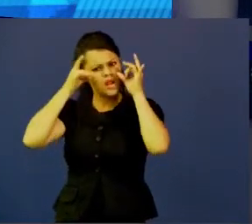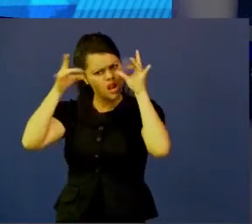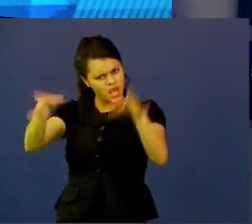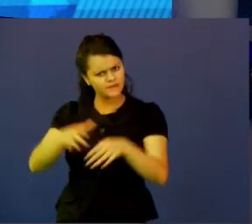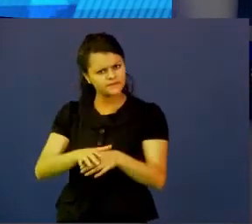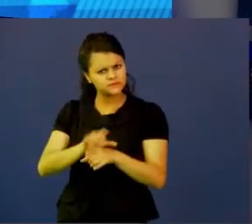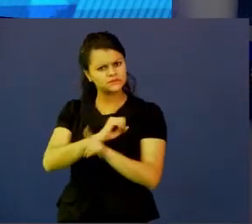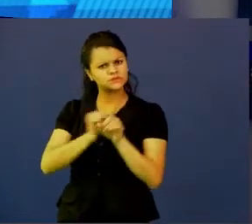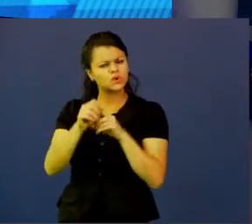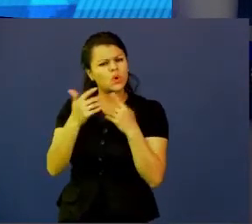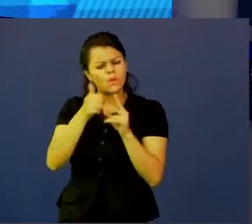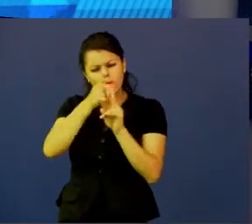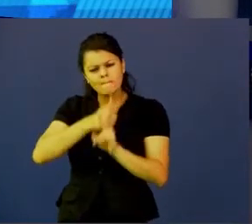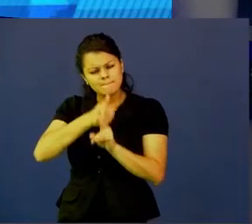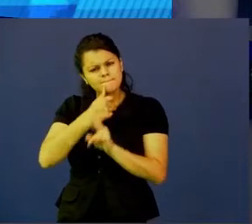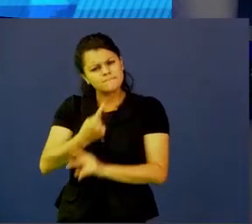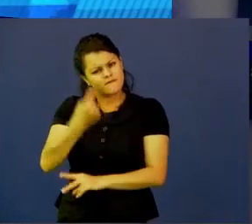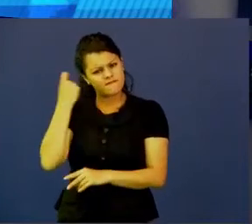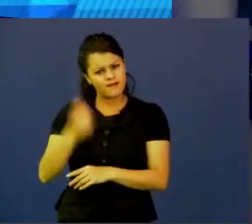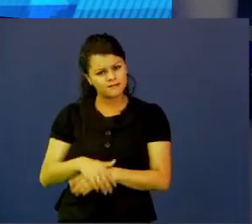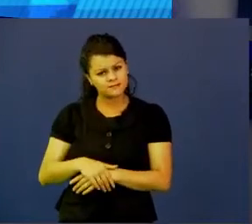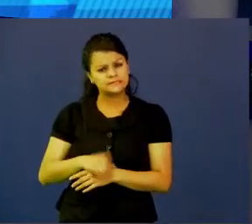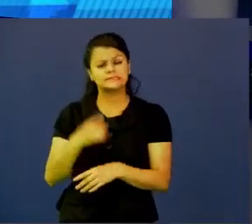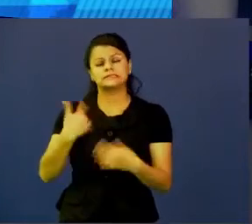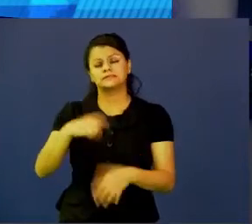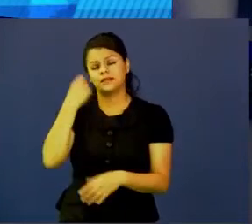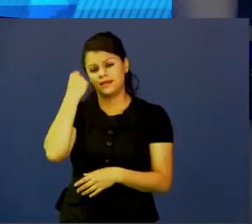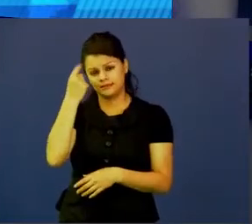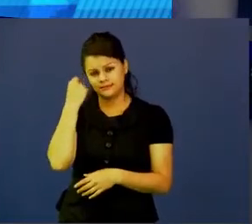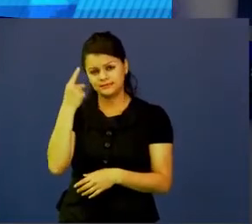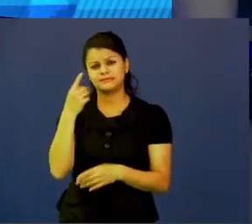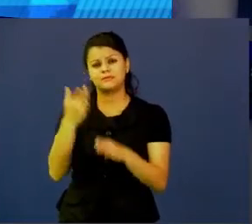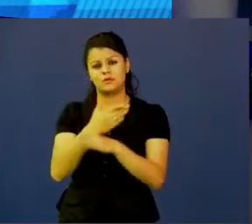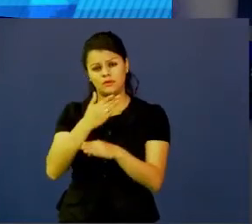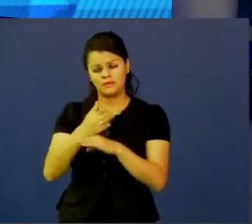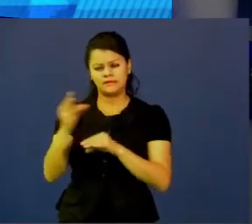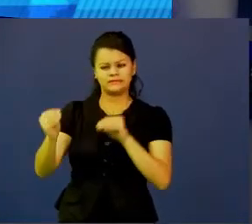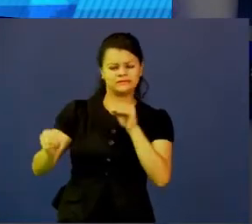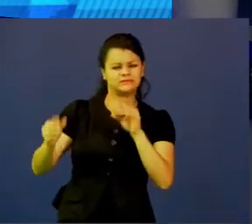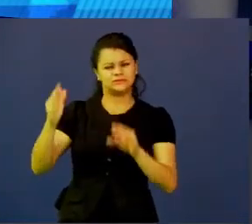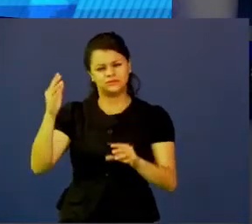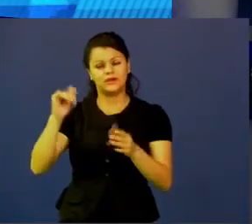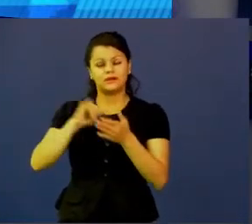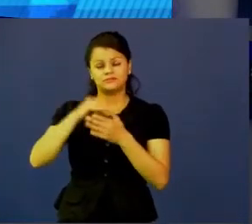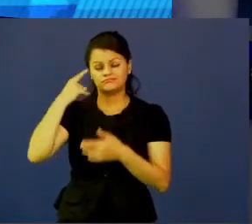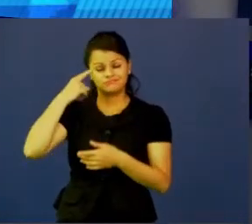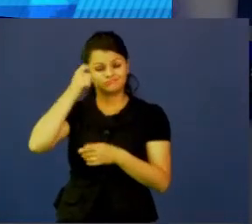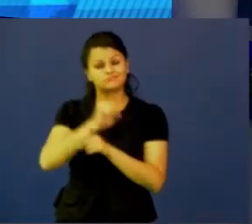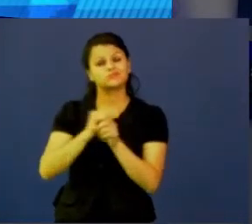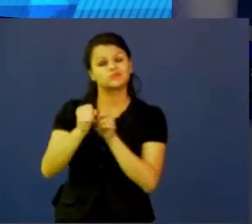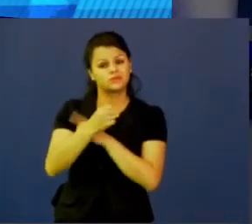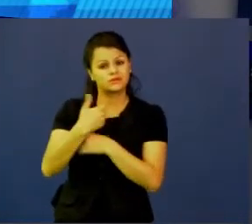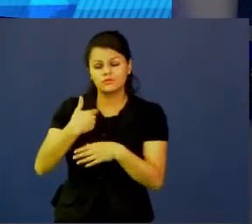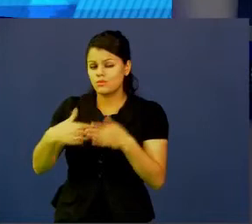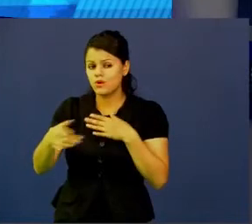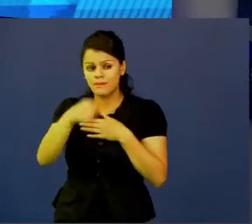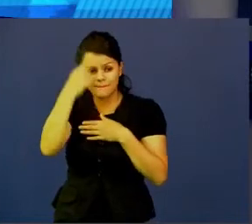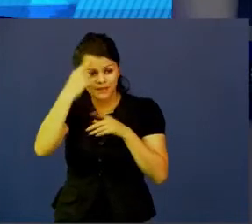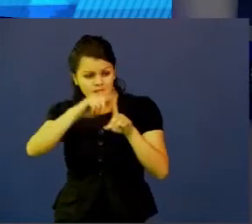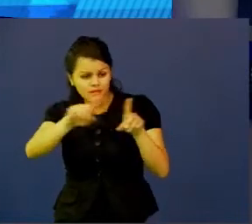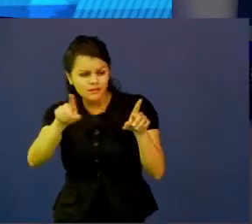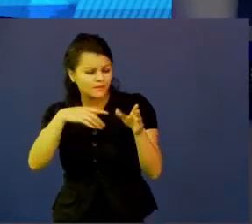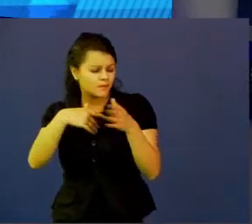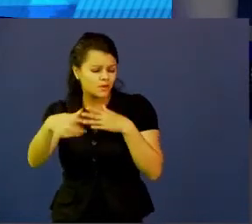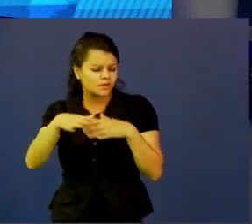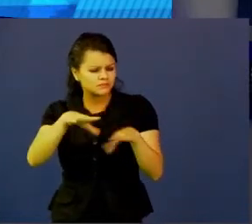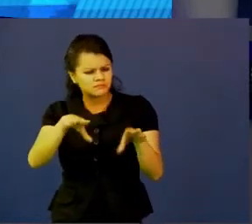sociedad. Empezar a entender ese disenso creo que es uno de los retos que tenemos como sociedad, ser capaces de oírnos cuando pensamos diferente y